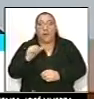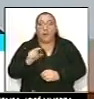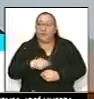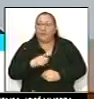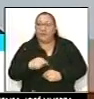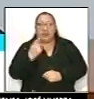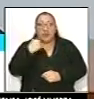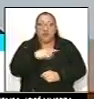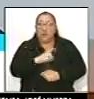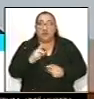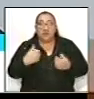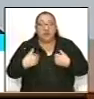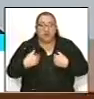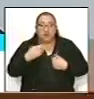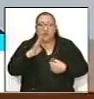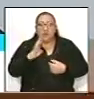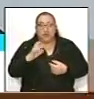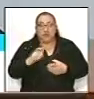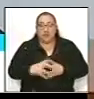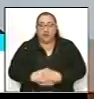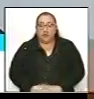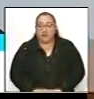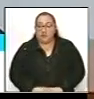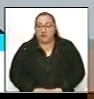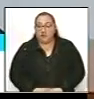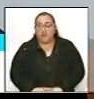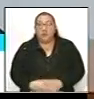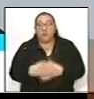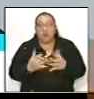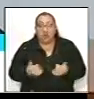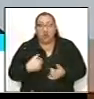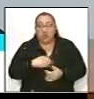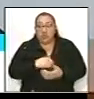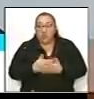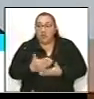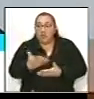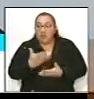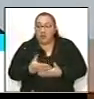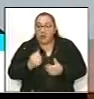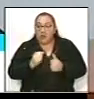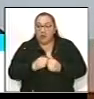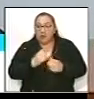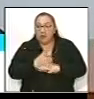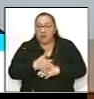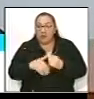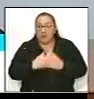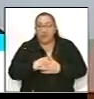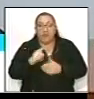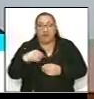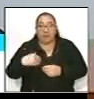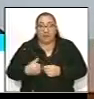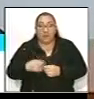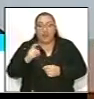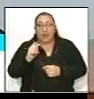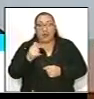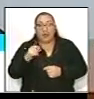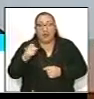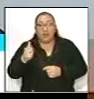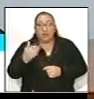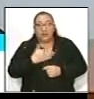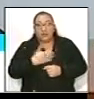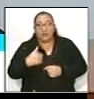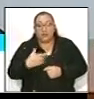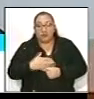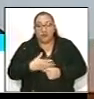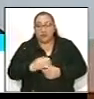ellos no tengan una beca. Por eso ahora estamos pidiendo, con intermediación de la señora Taria Periona y